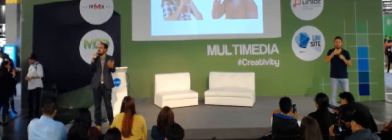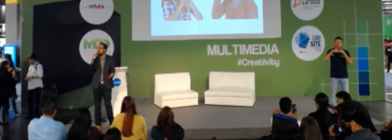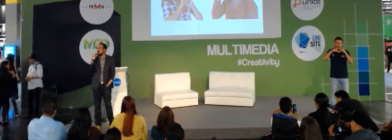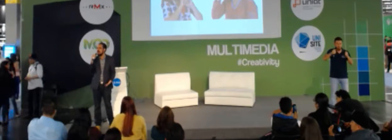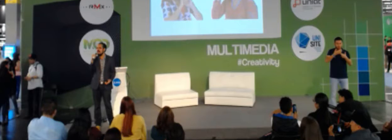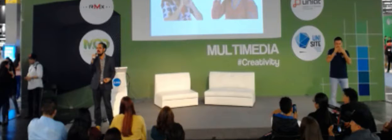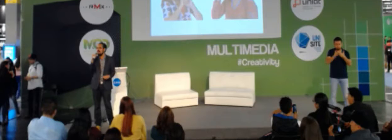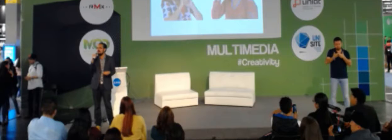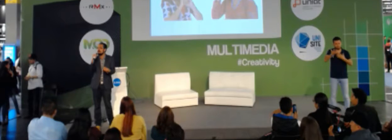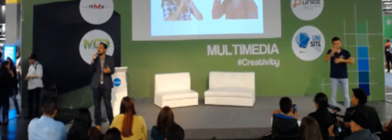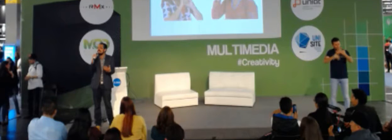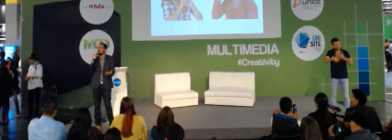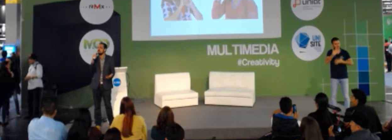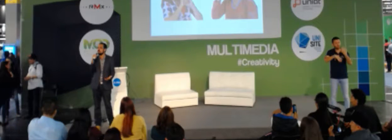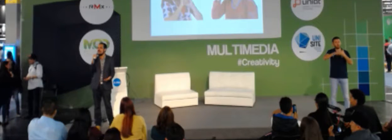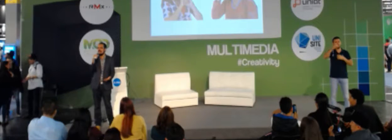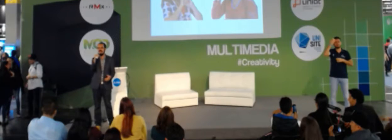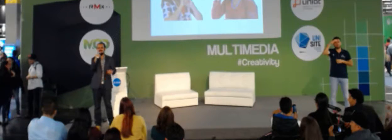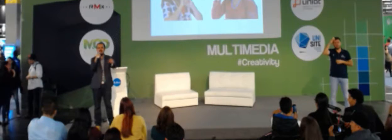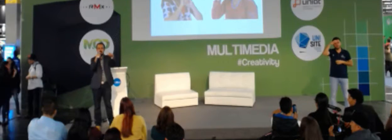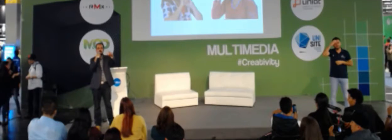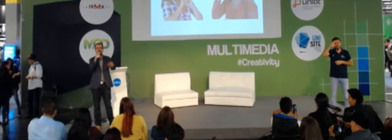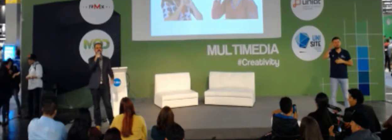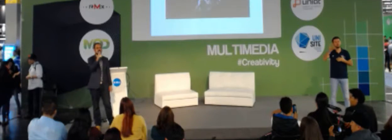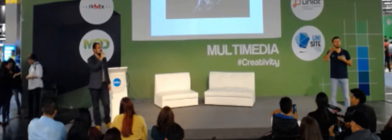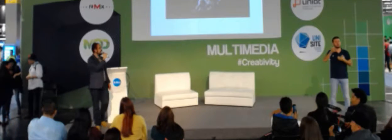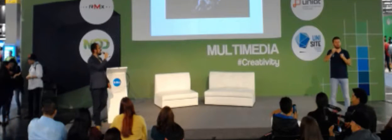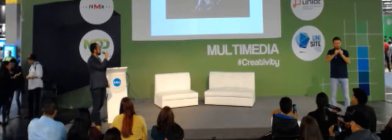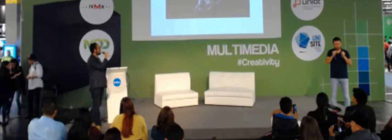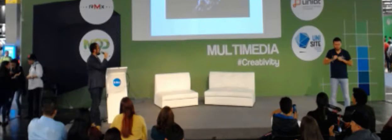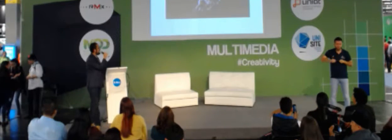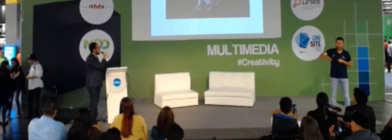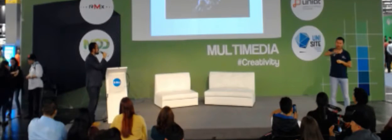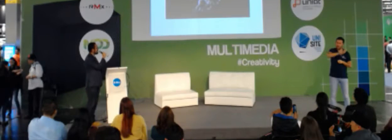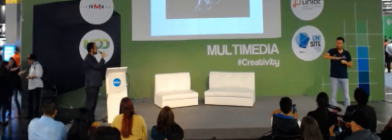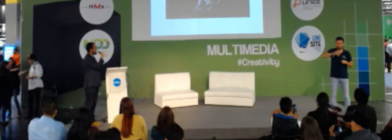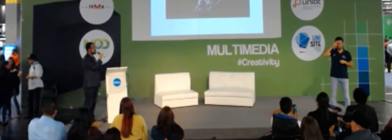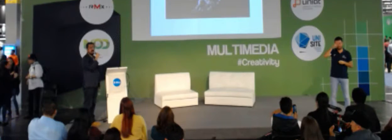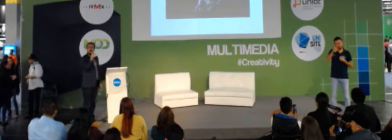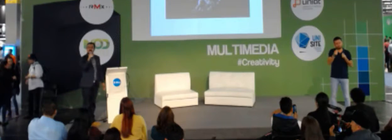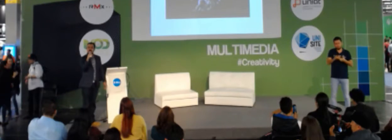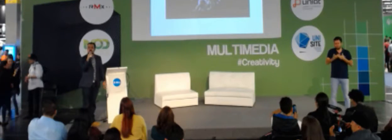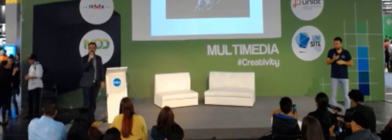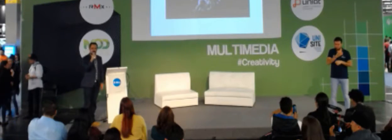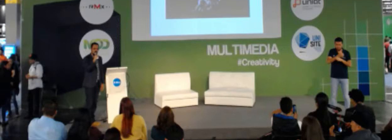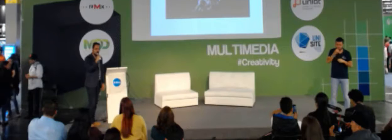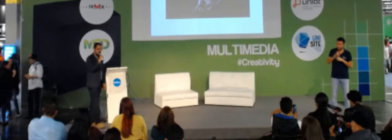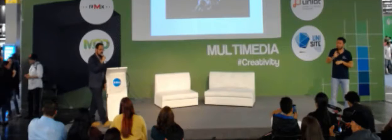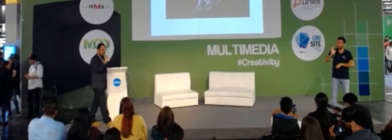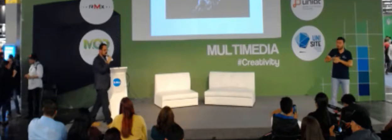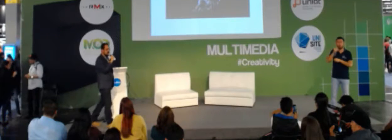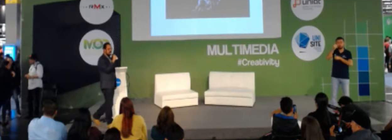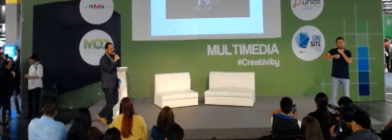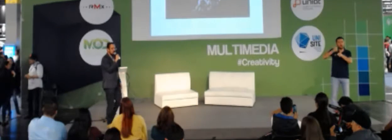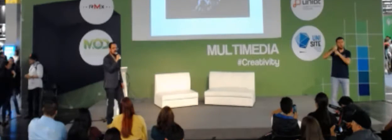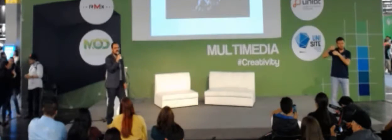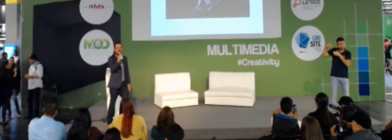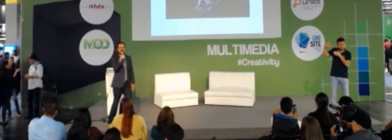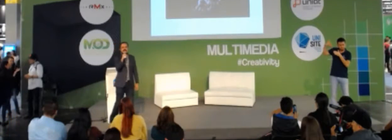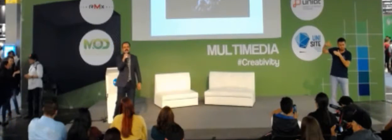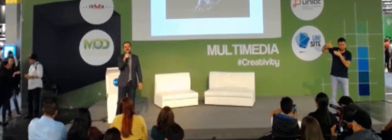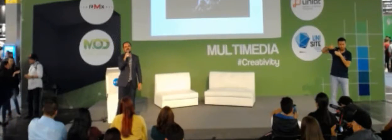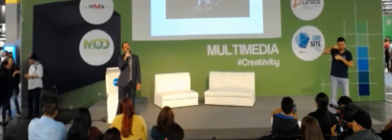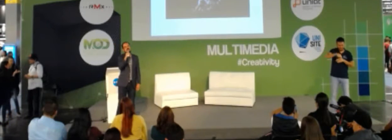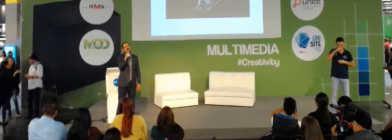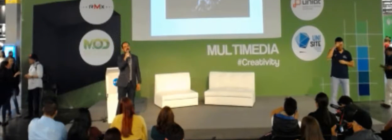experiencia cultural, la experiencia social de la comunidad sorda mexicana. Durante muchísimos años, los sordos en México